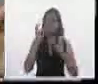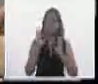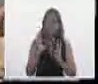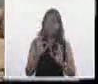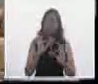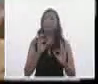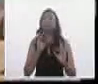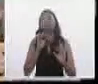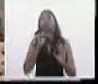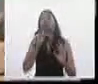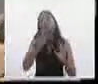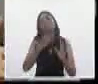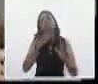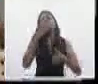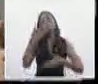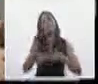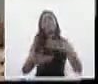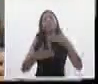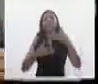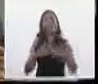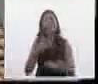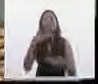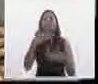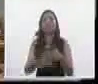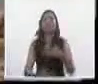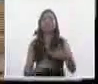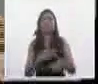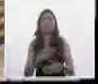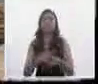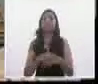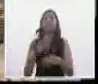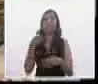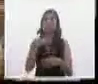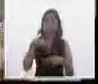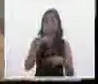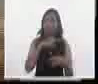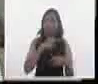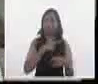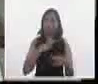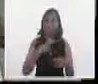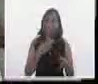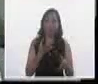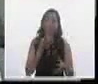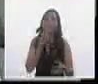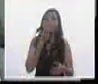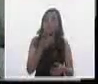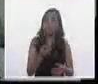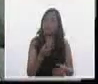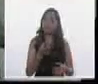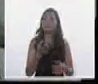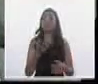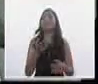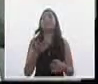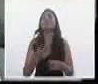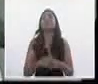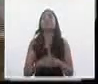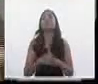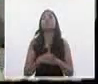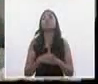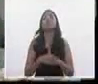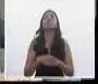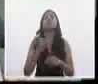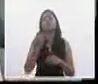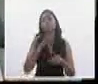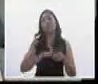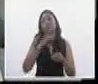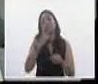la los términos van cambiando no constantemente Entonces tenemos que ser o sea decir exactamente y pues